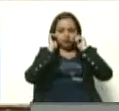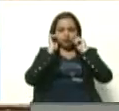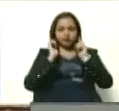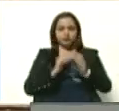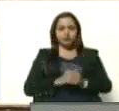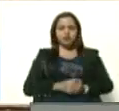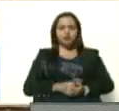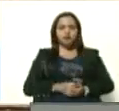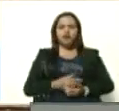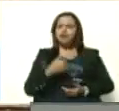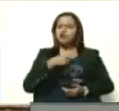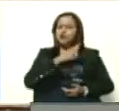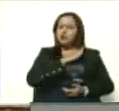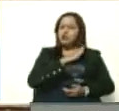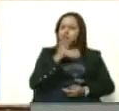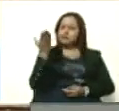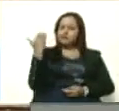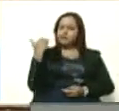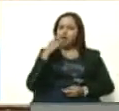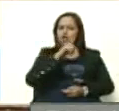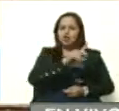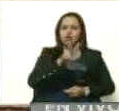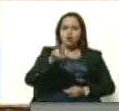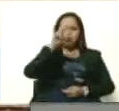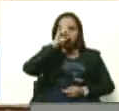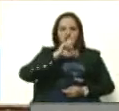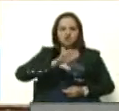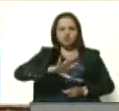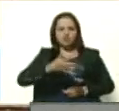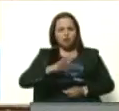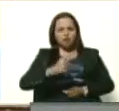yo tenía 12 años de edad,